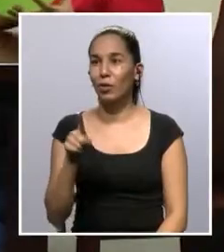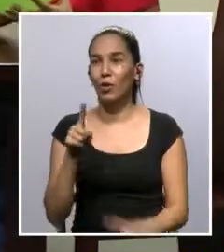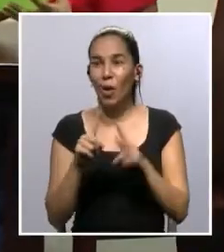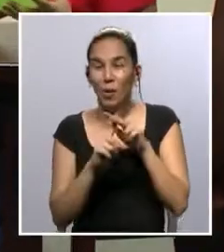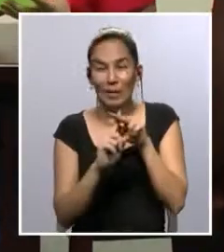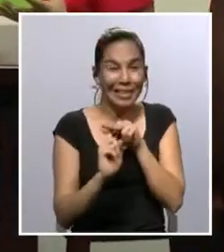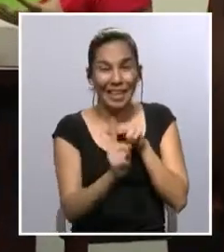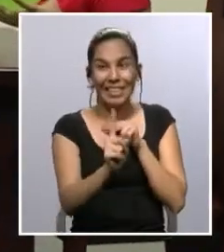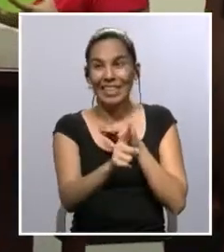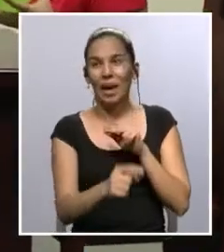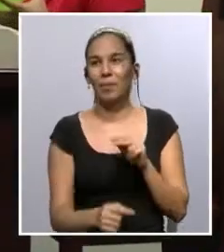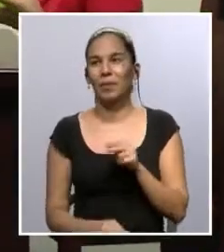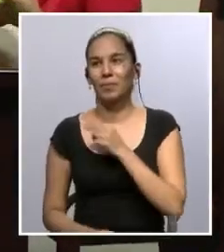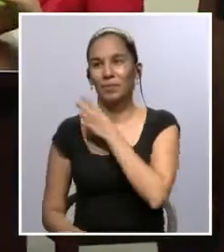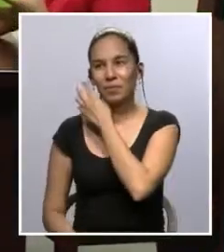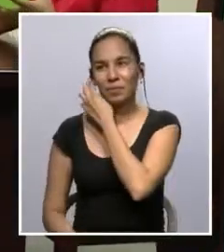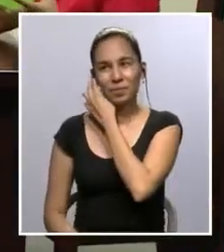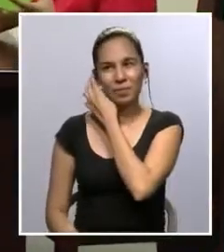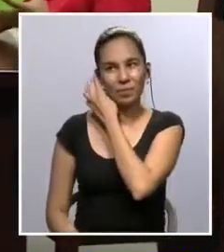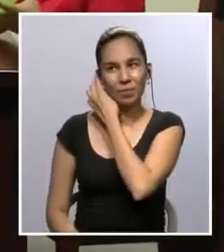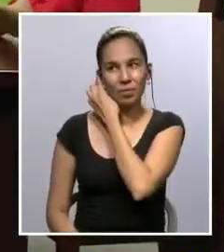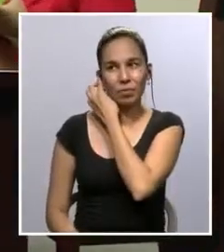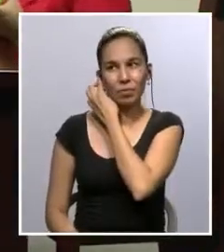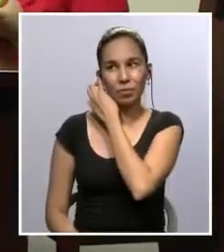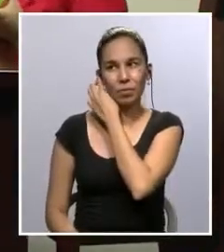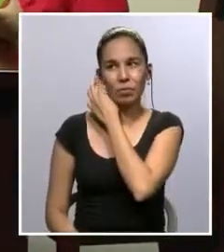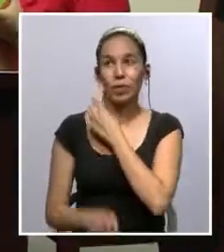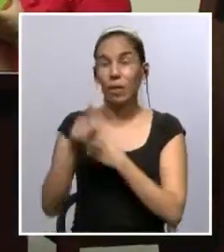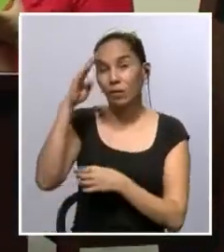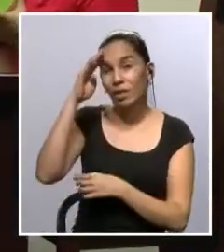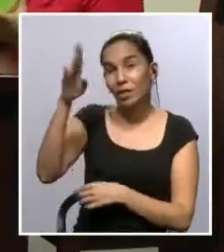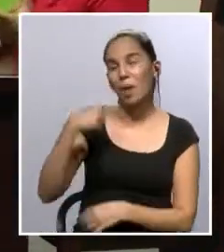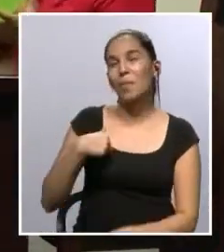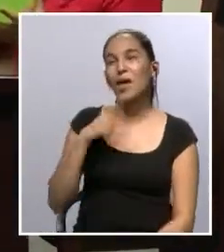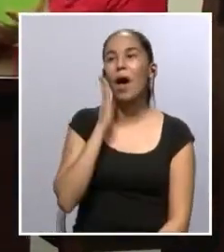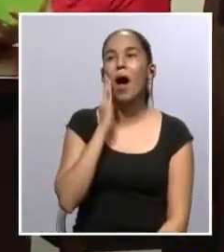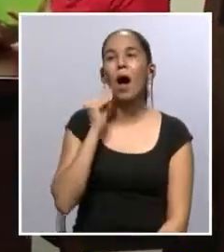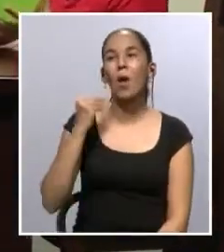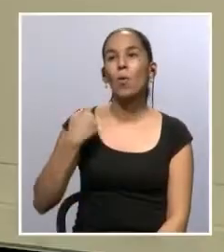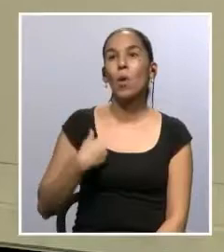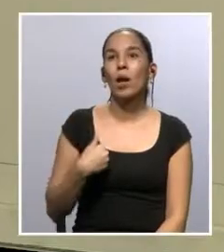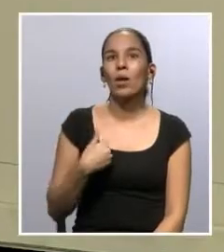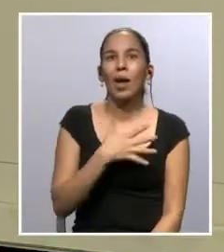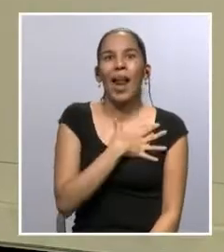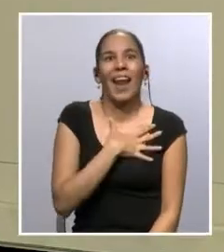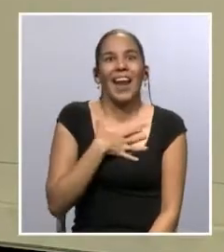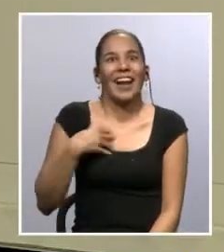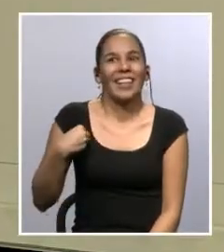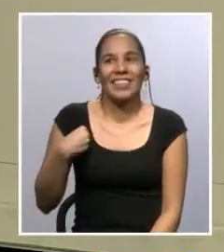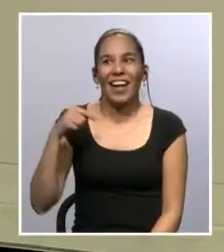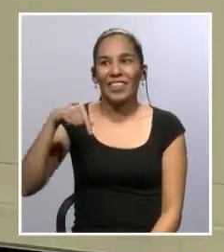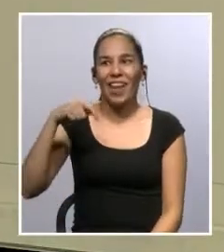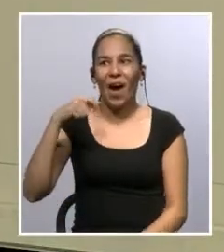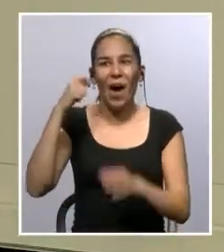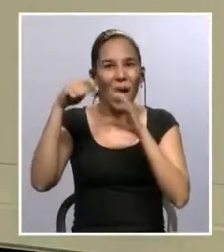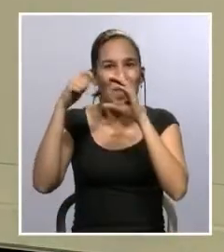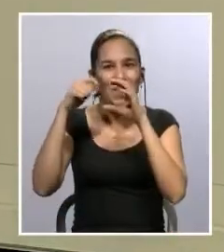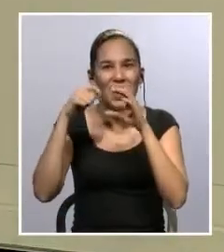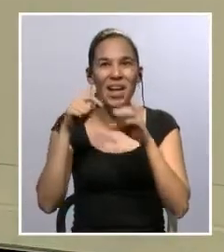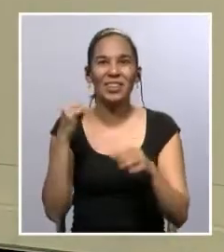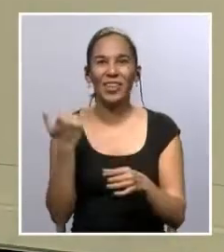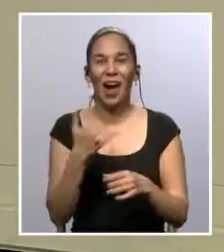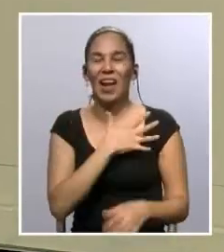Se va escapando uno. Le voy a mandar un saludo a mi abuelo, que está encantado con el programa, Rachid y Víctor,